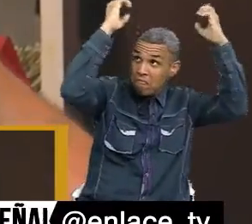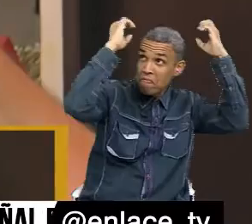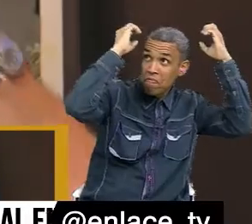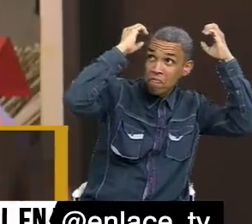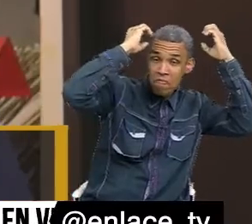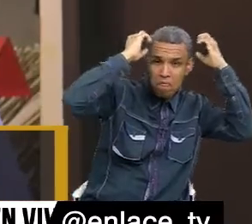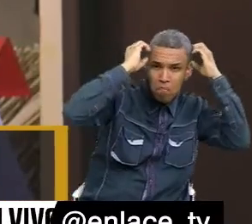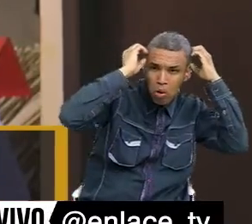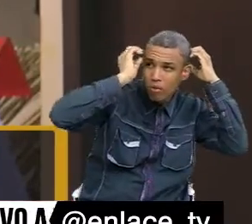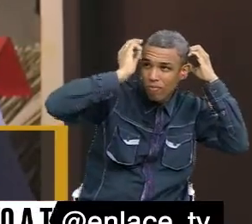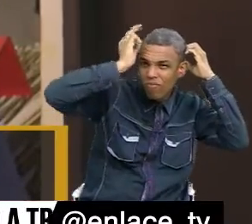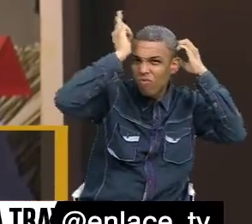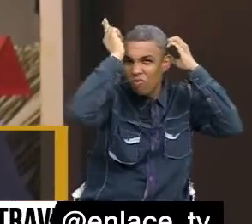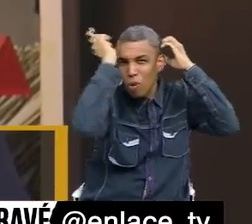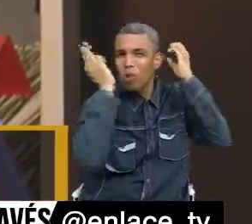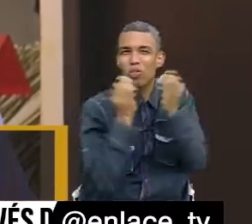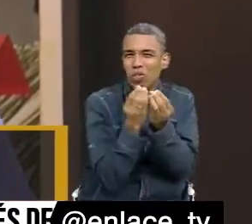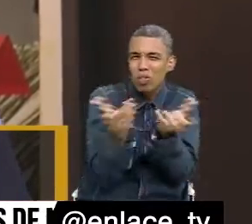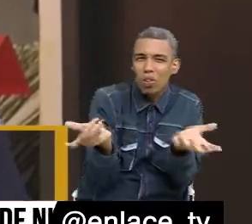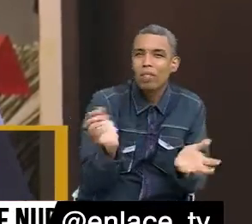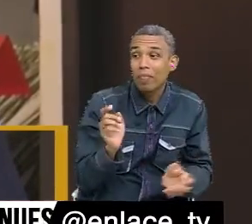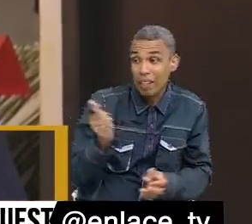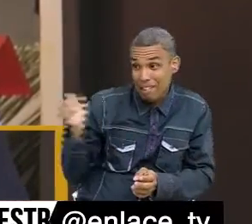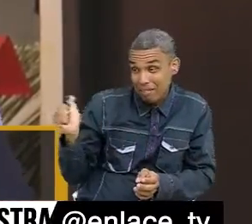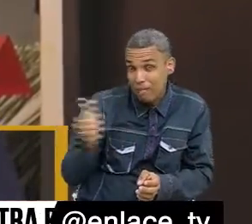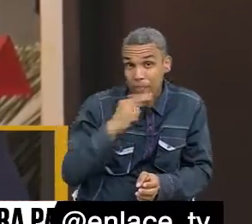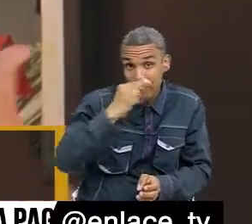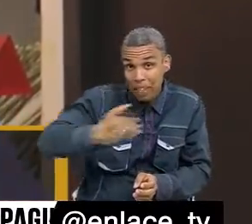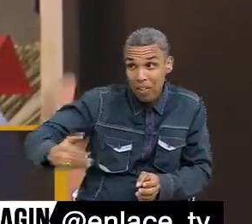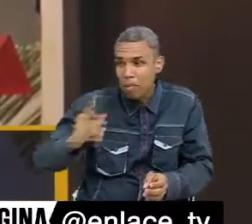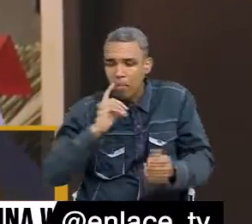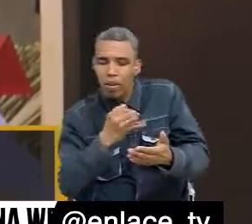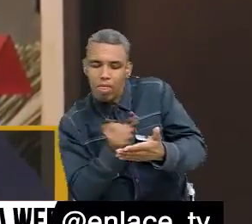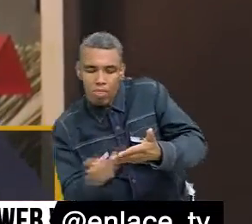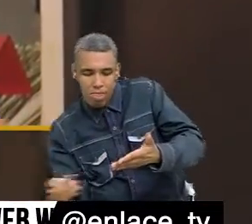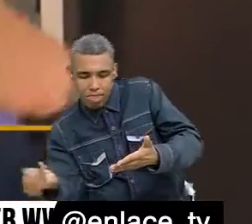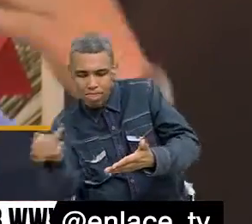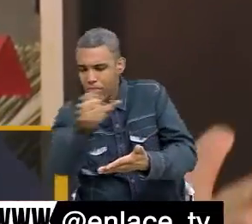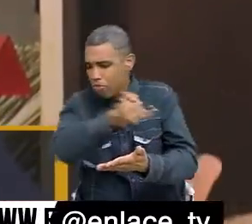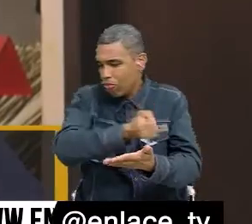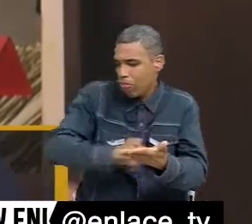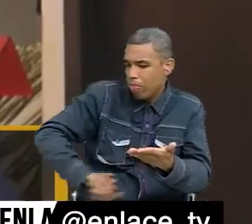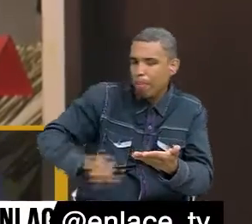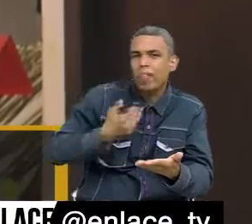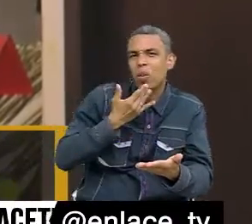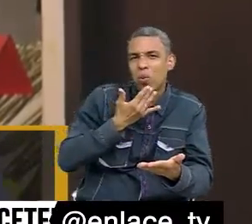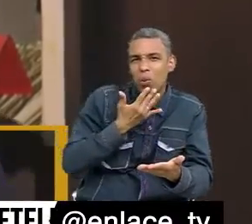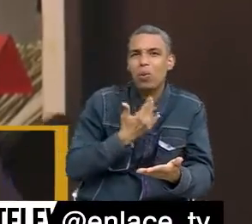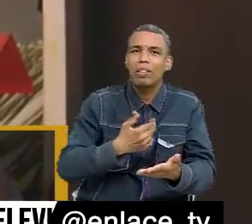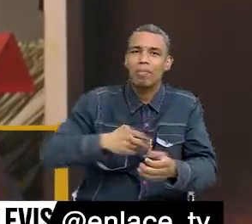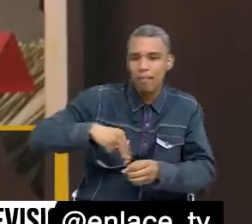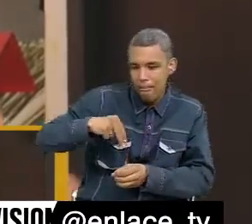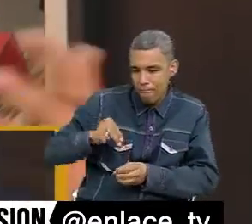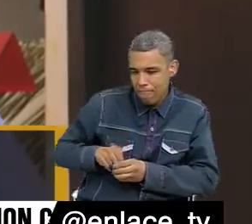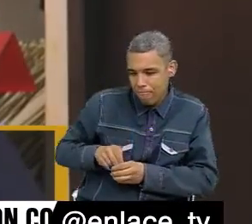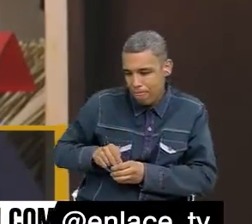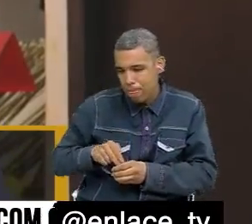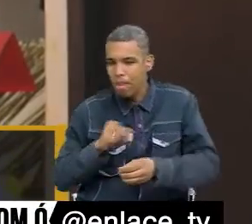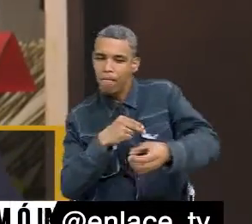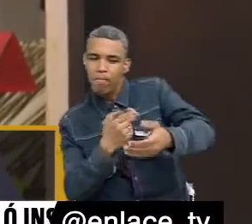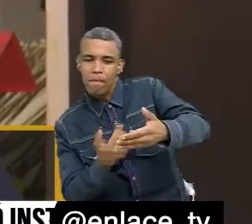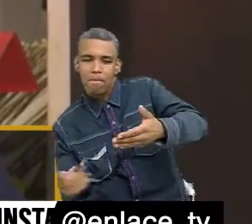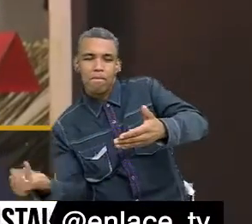las pintucaritas para que ellos vivan y sientan esa experiencia que vivían o vivenciaban los